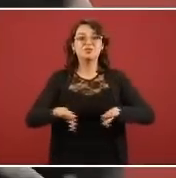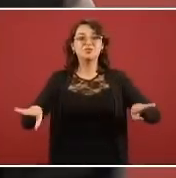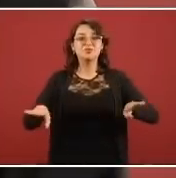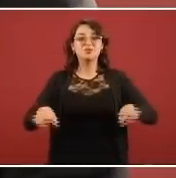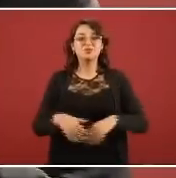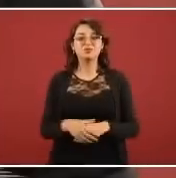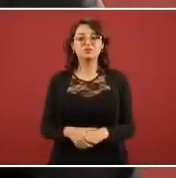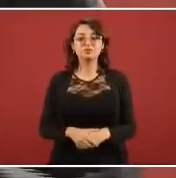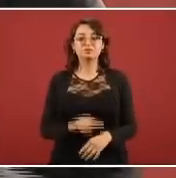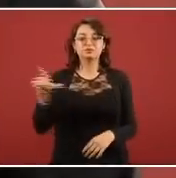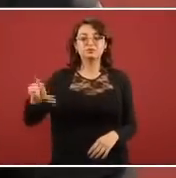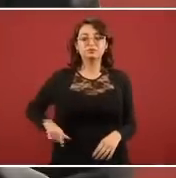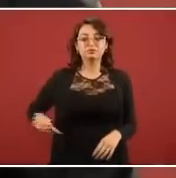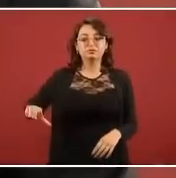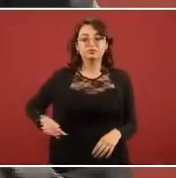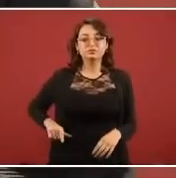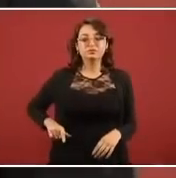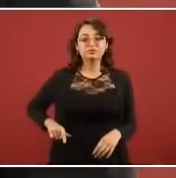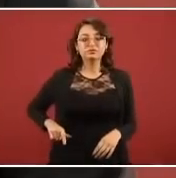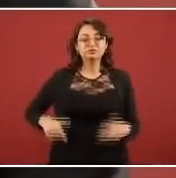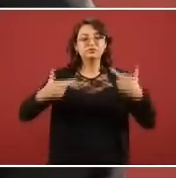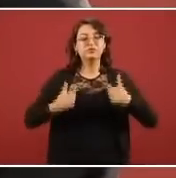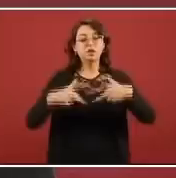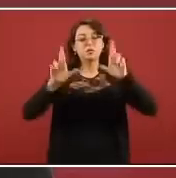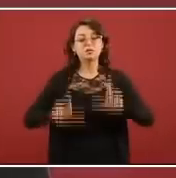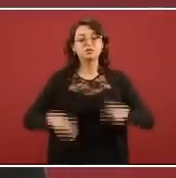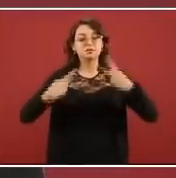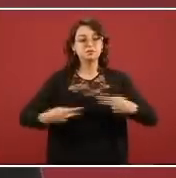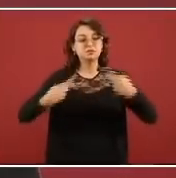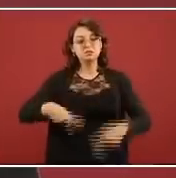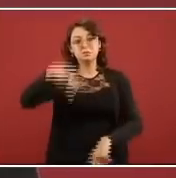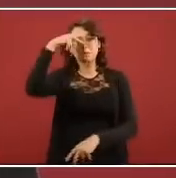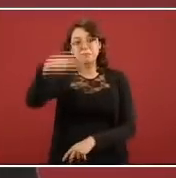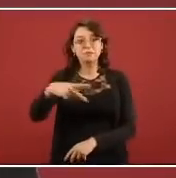El gobierno es de todos los mexicanos.